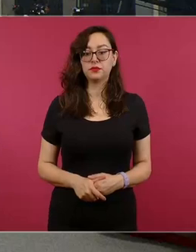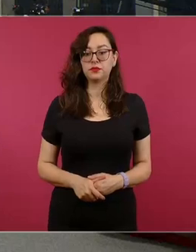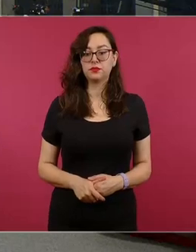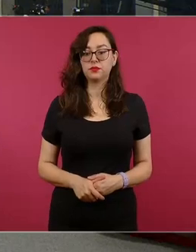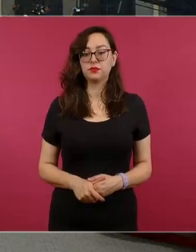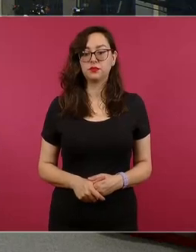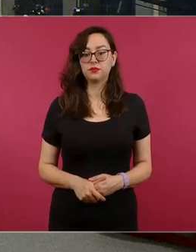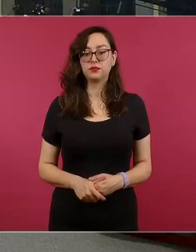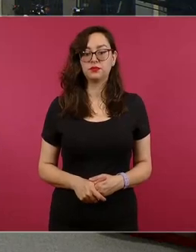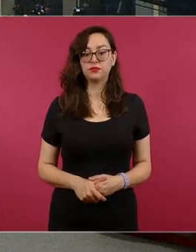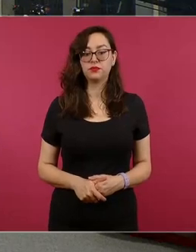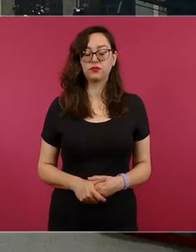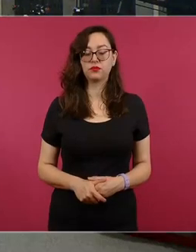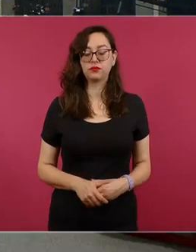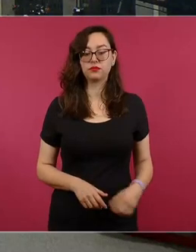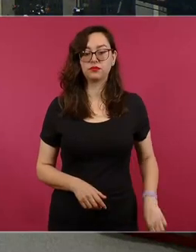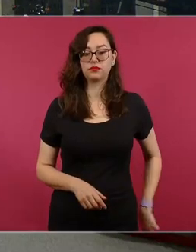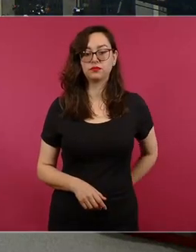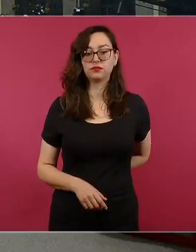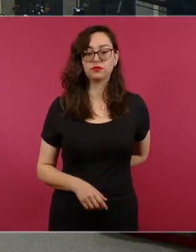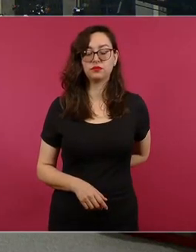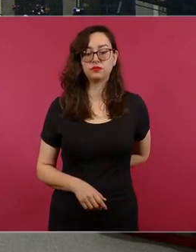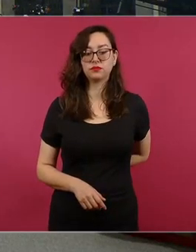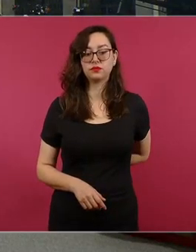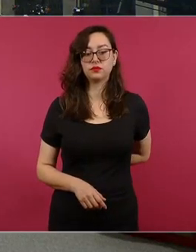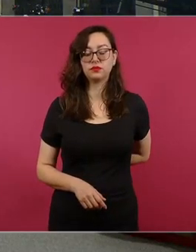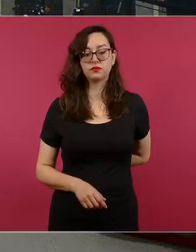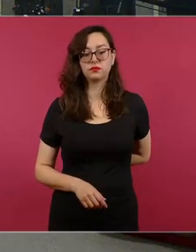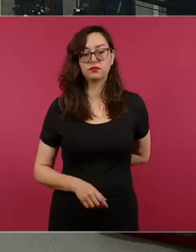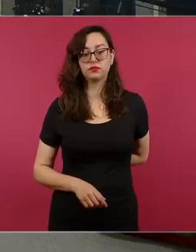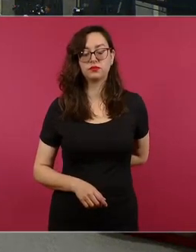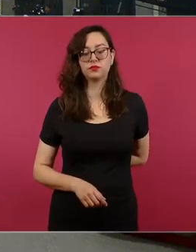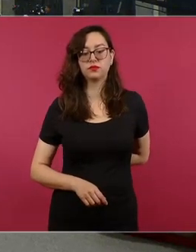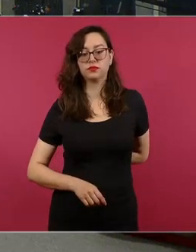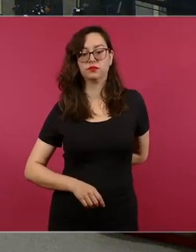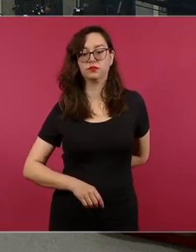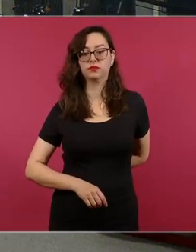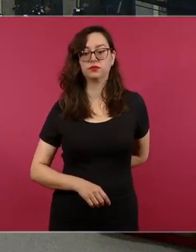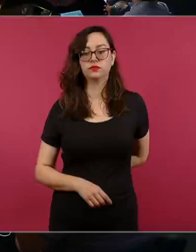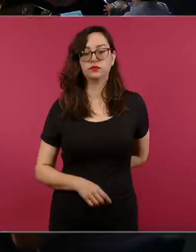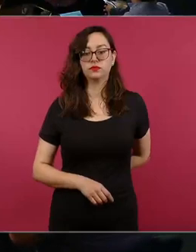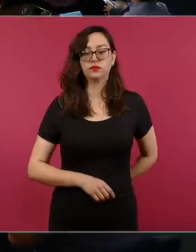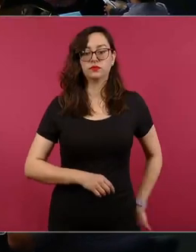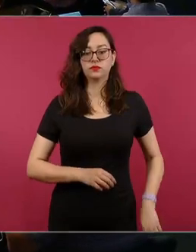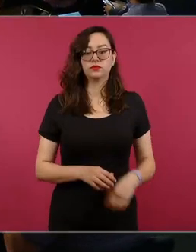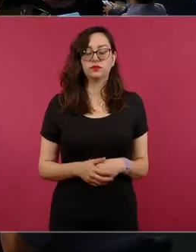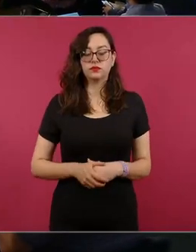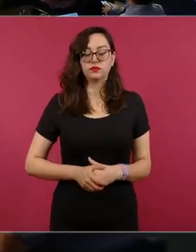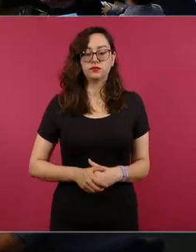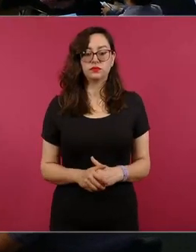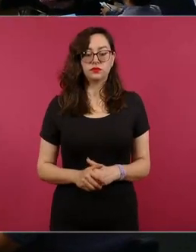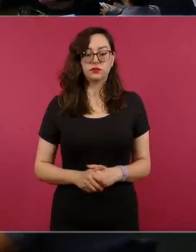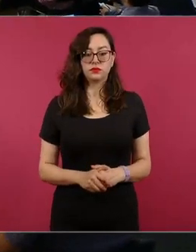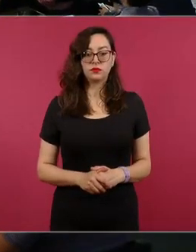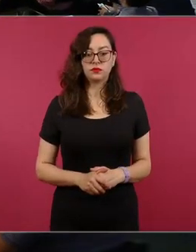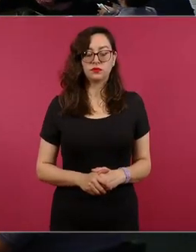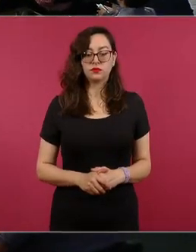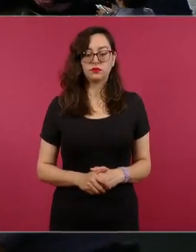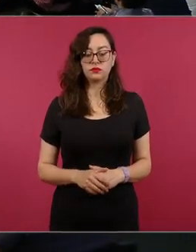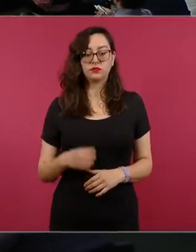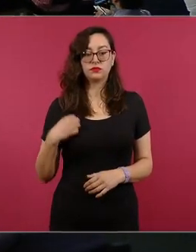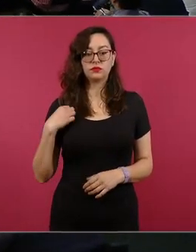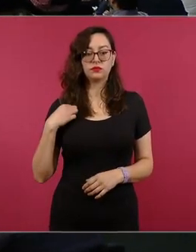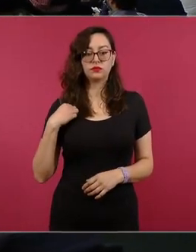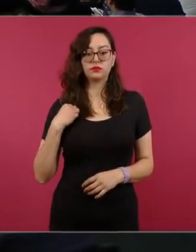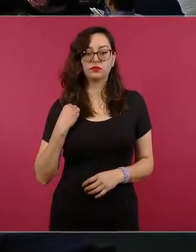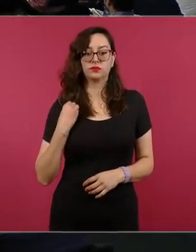porque se pasó la votación para el lunes próximo en el Pleno, pero creo que el hilo que hizo en redes sociales, Berta, sería